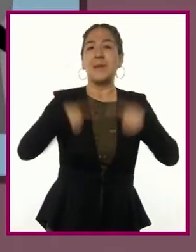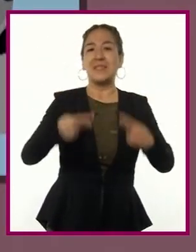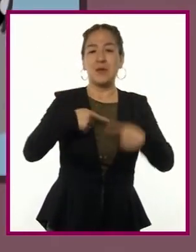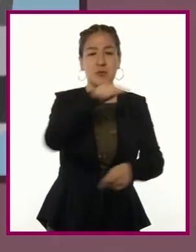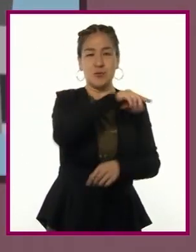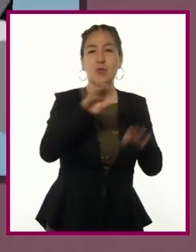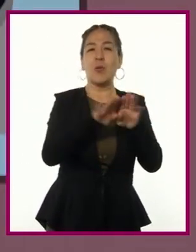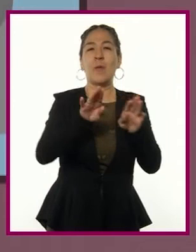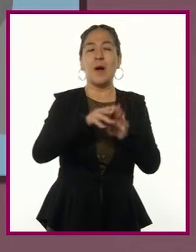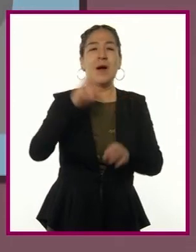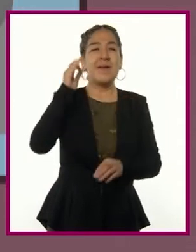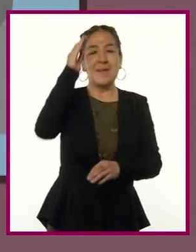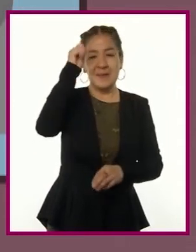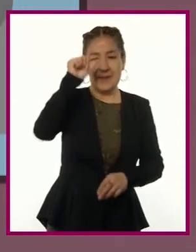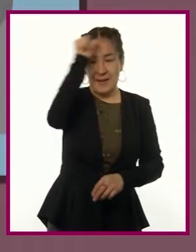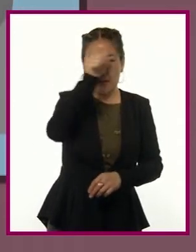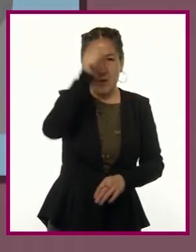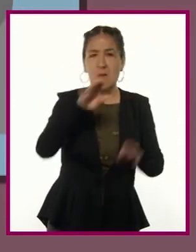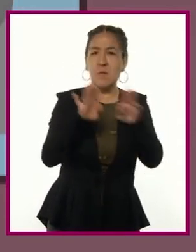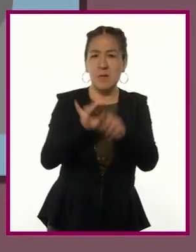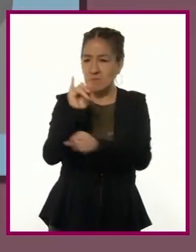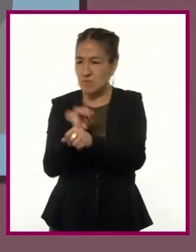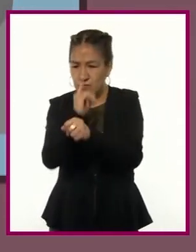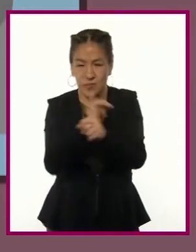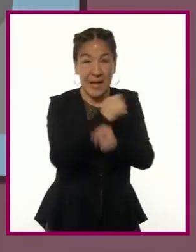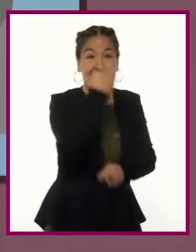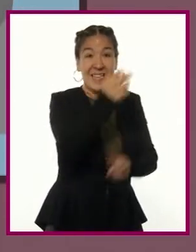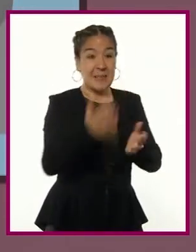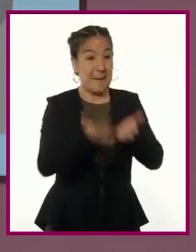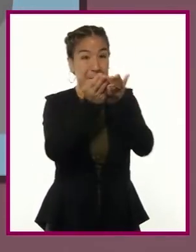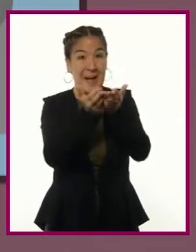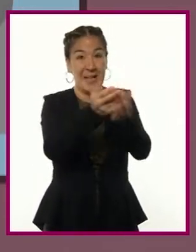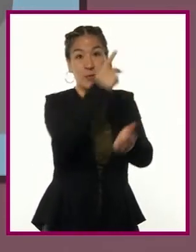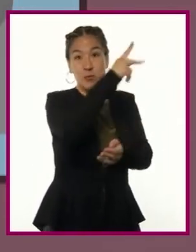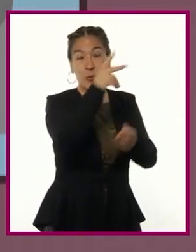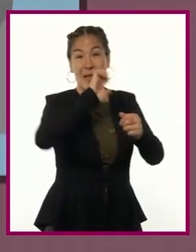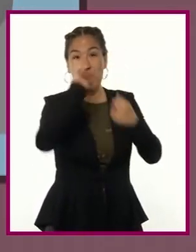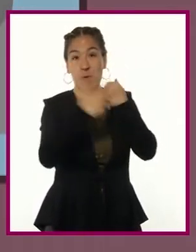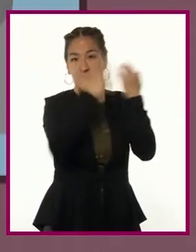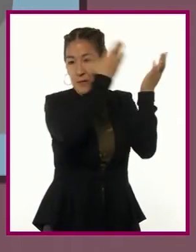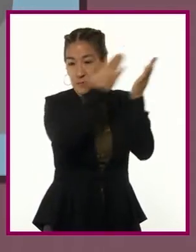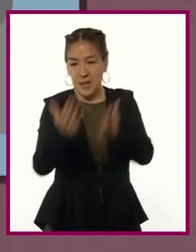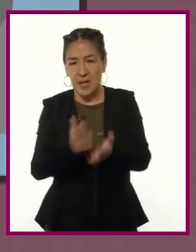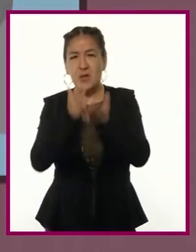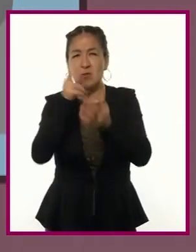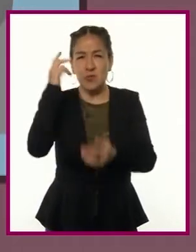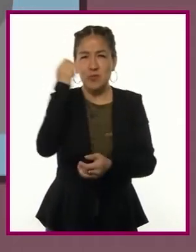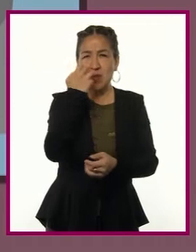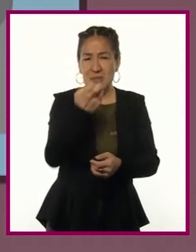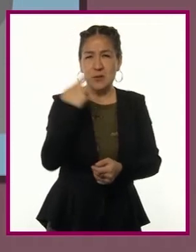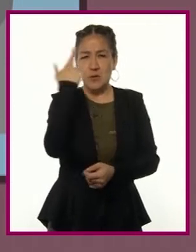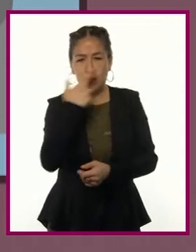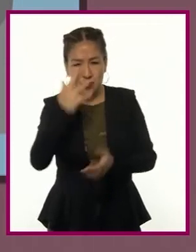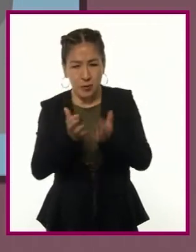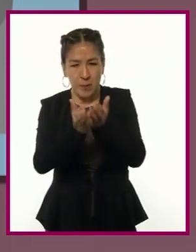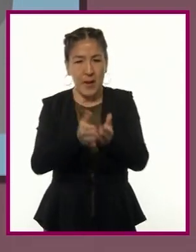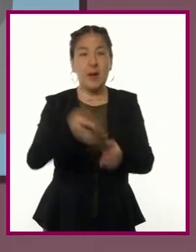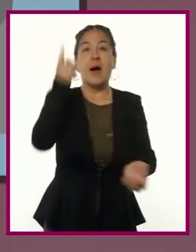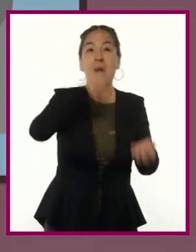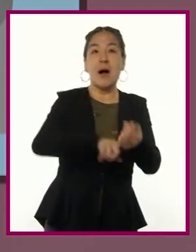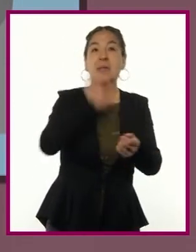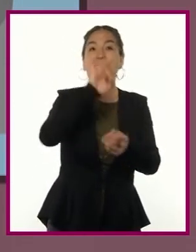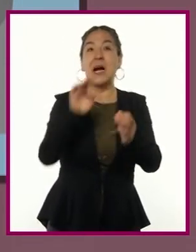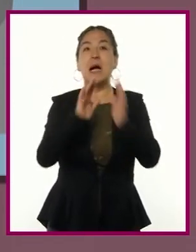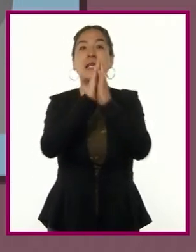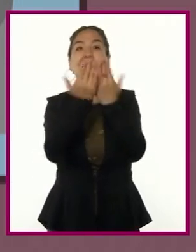Santo Oficio inspeccionaban todos los barcos que llegaban de Europa y revisaban las casas cuando se enteraban que algún libro lograba